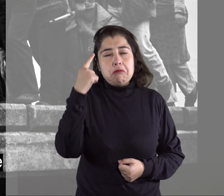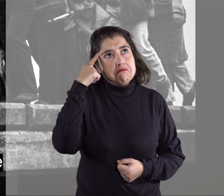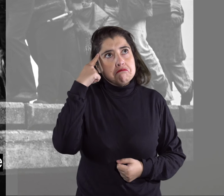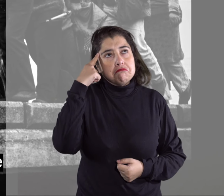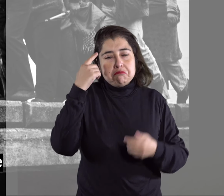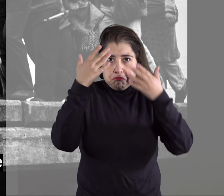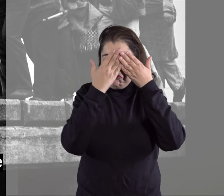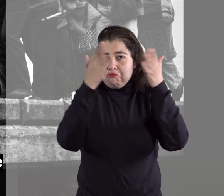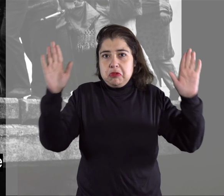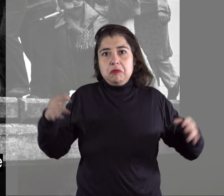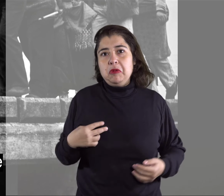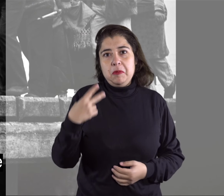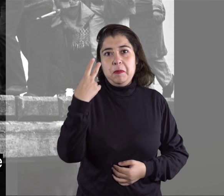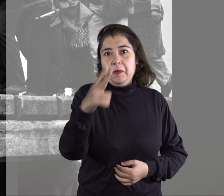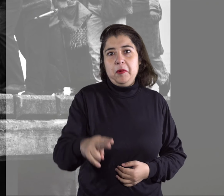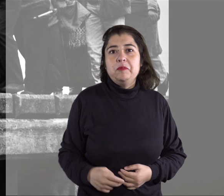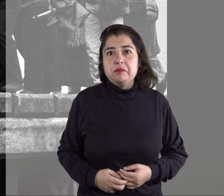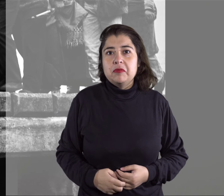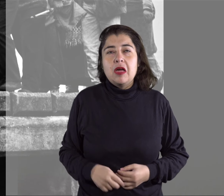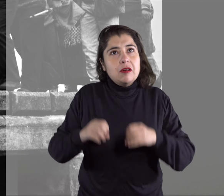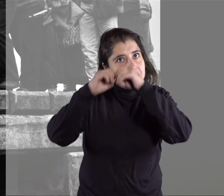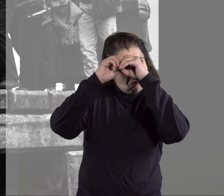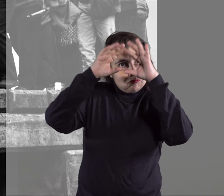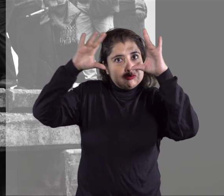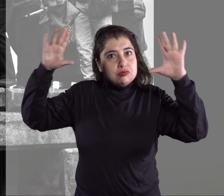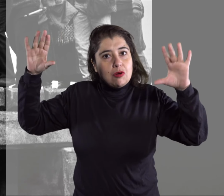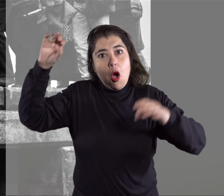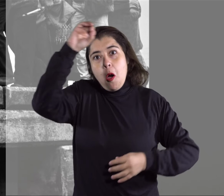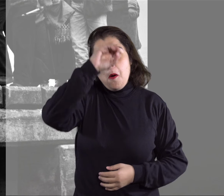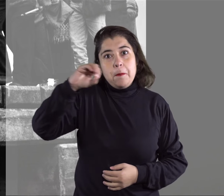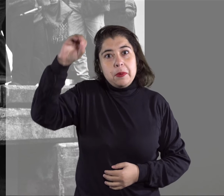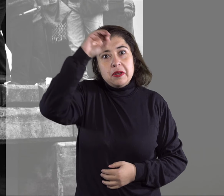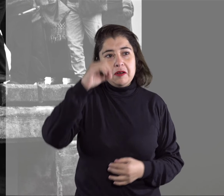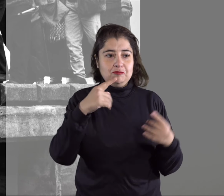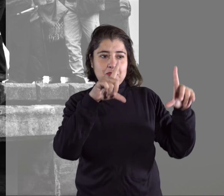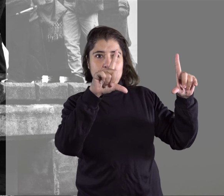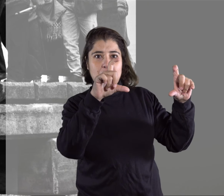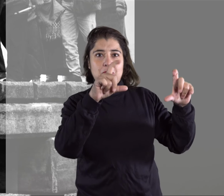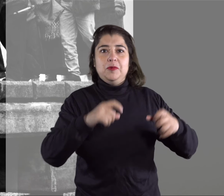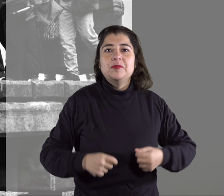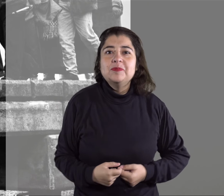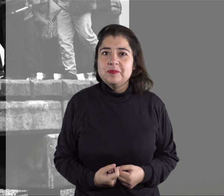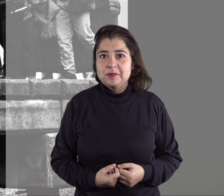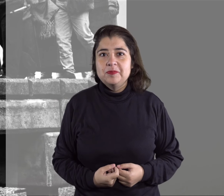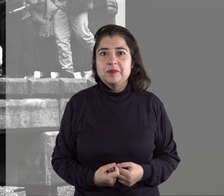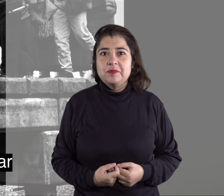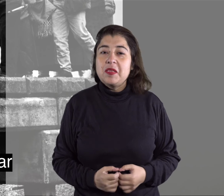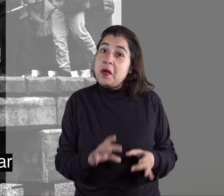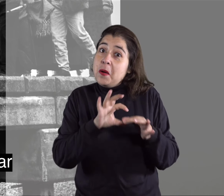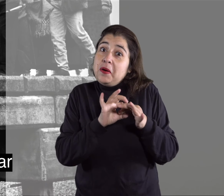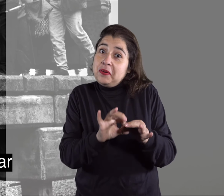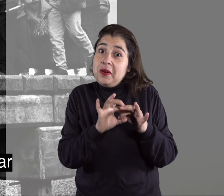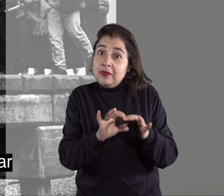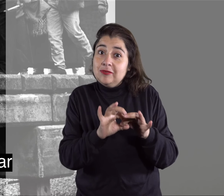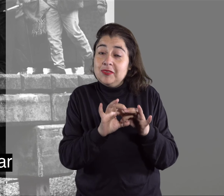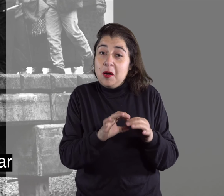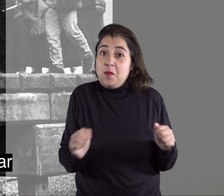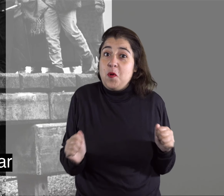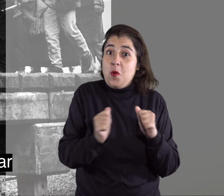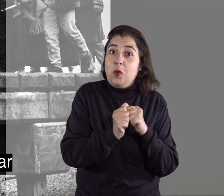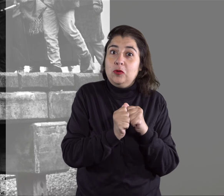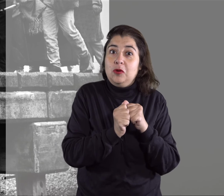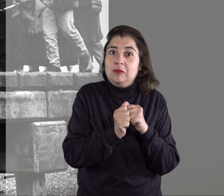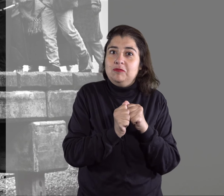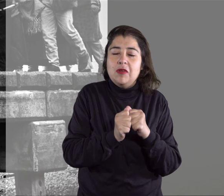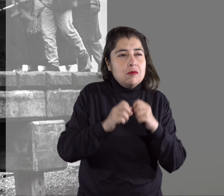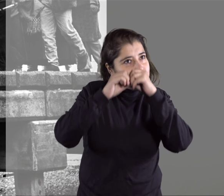abierta la posibilidad de interpretar u opinar sobre esta fotografía. Gracias por acompañarnos